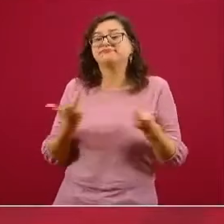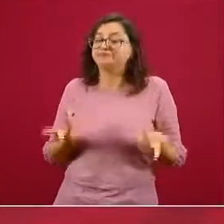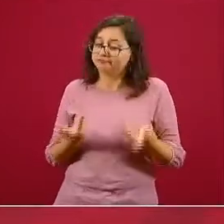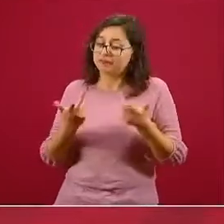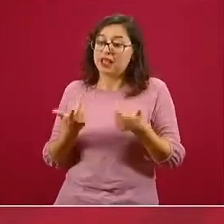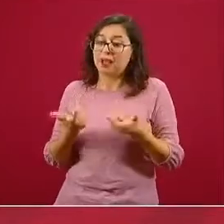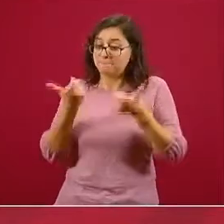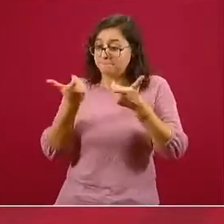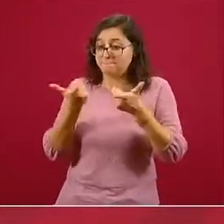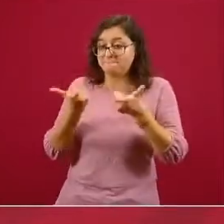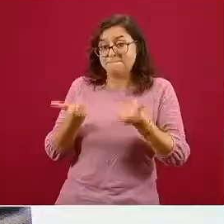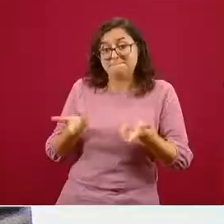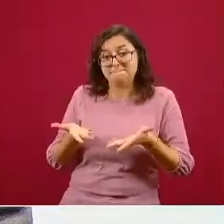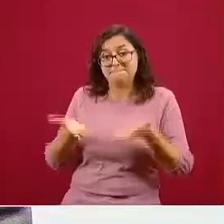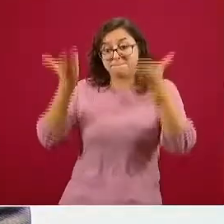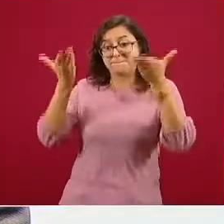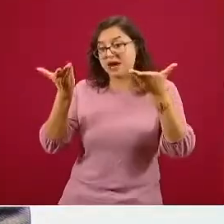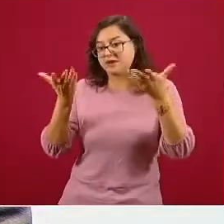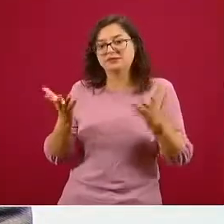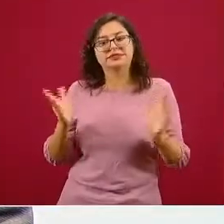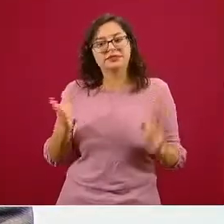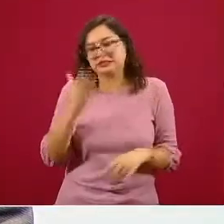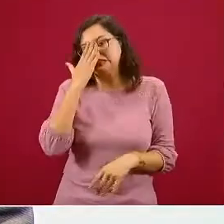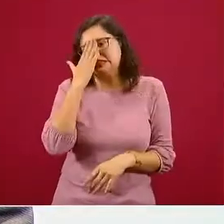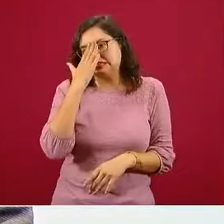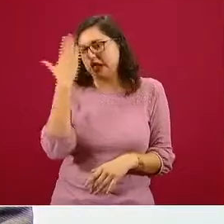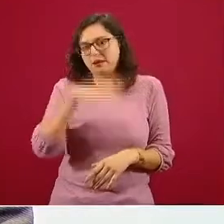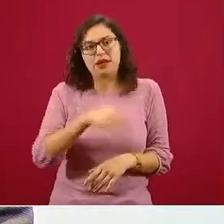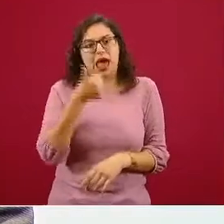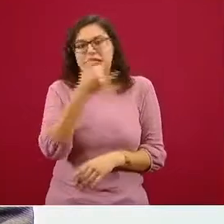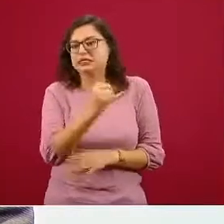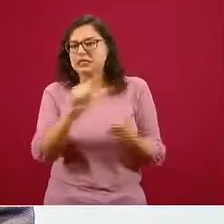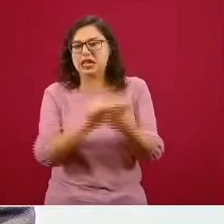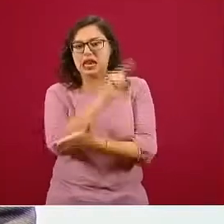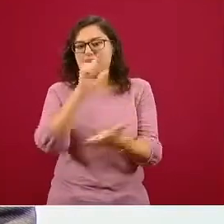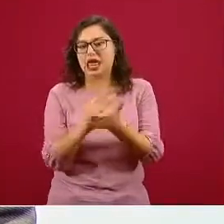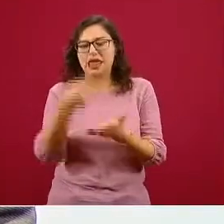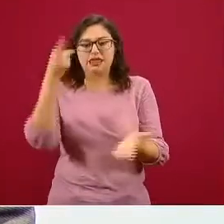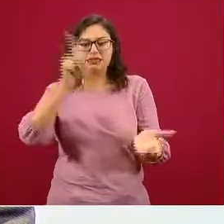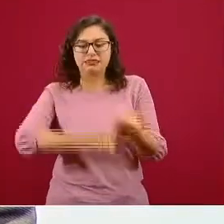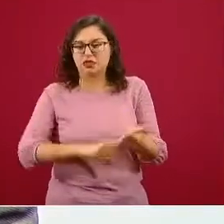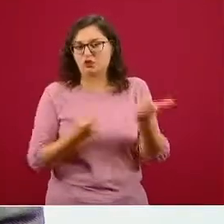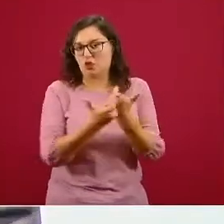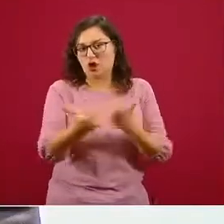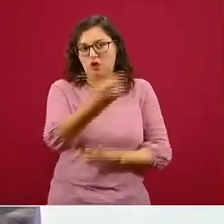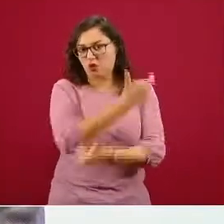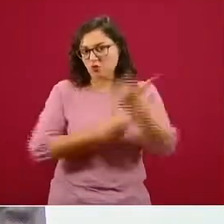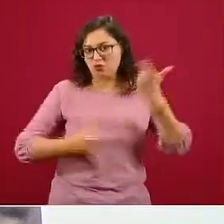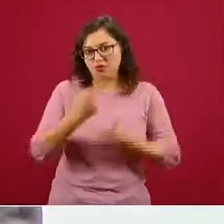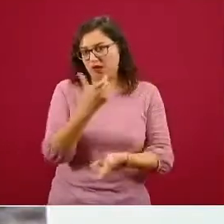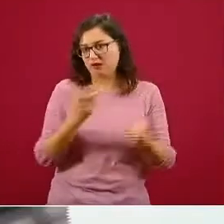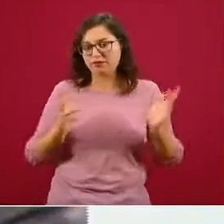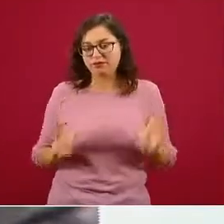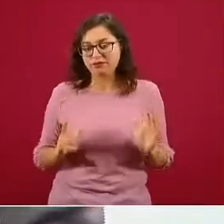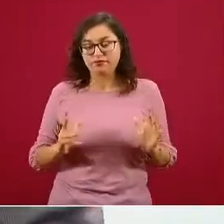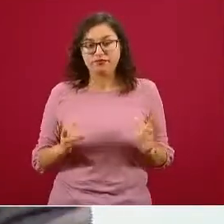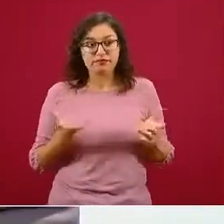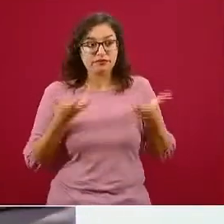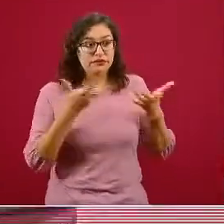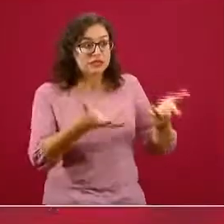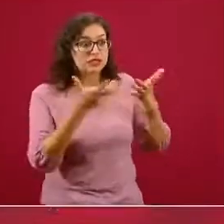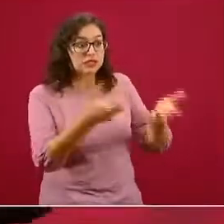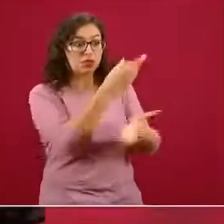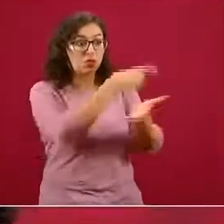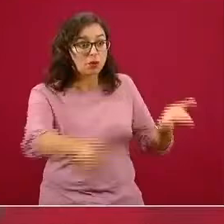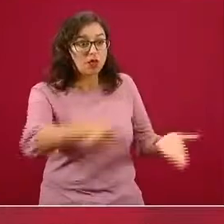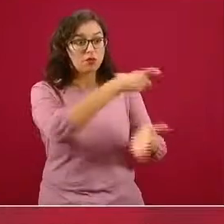precio, es una conceptualización clásica de los especialistas en economía, y además ese incremento